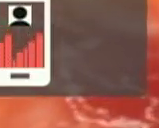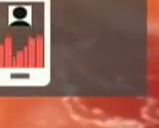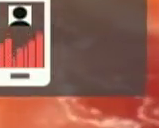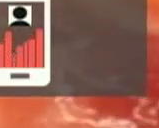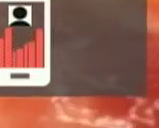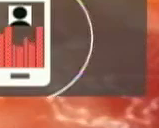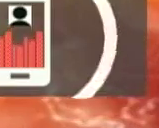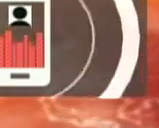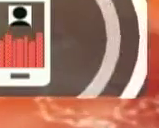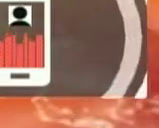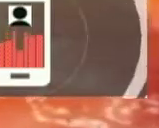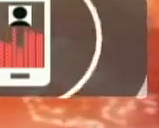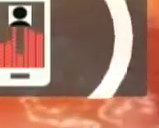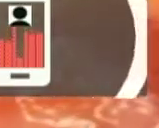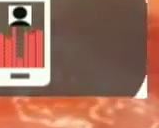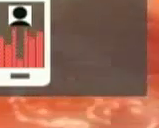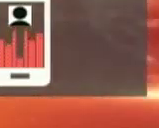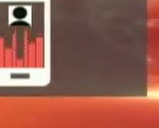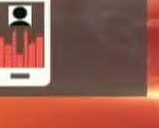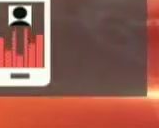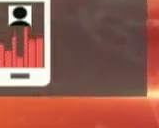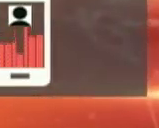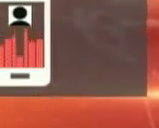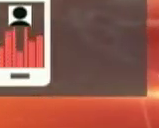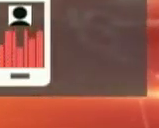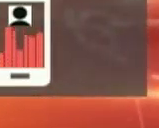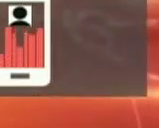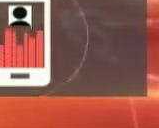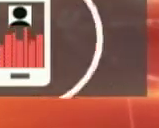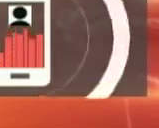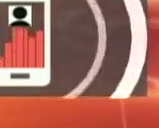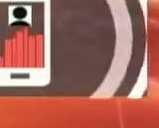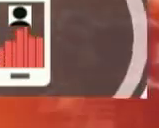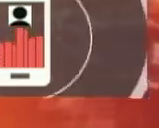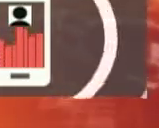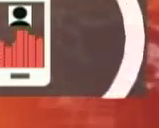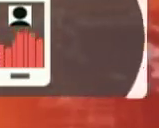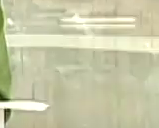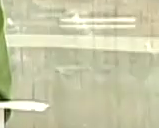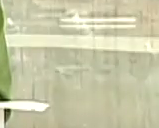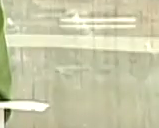Nos enfrentamos a una conspiración criminal.